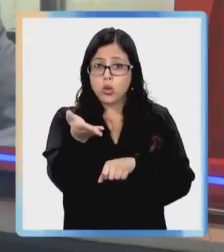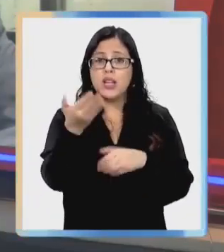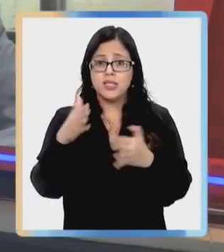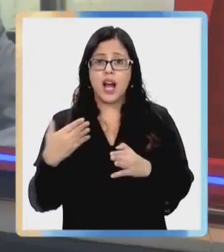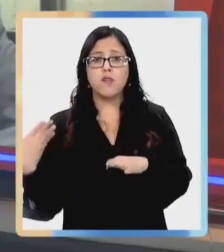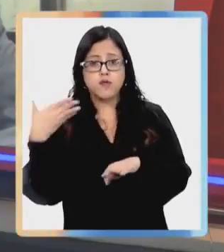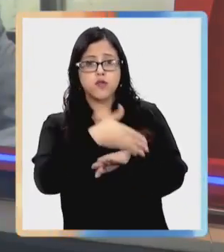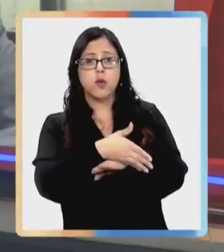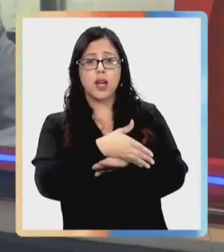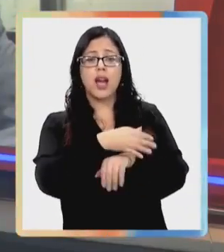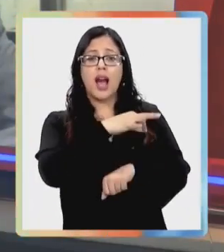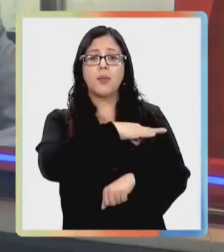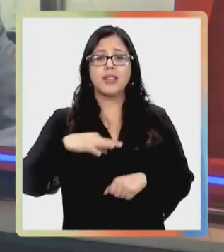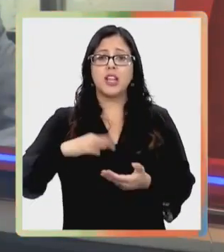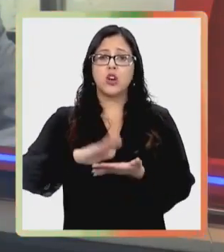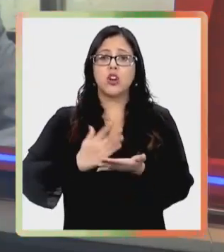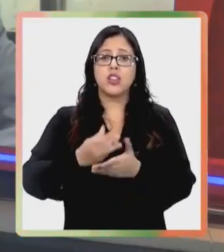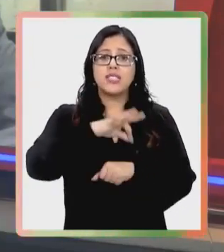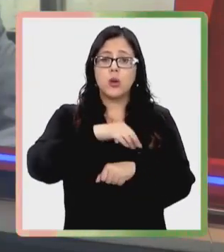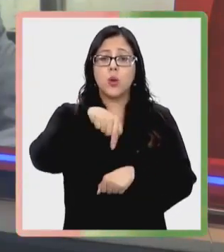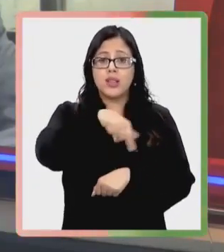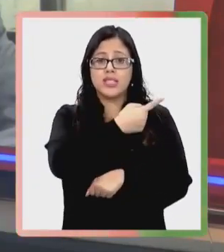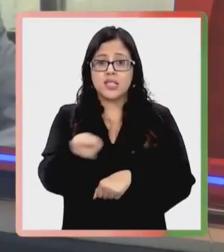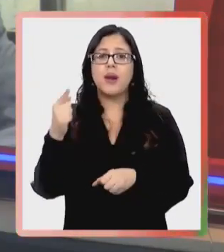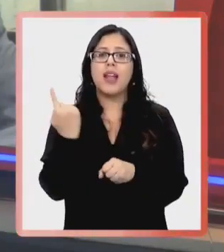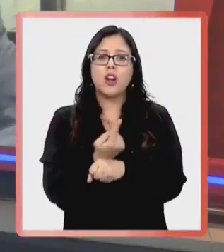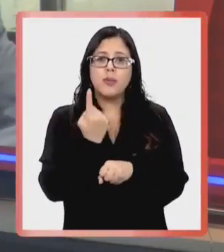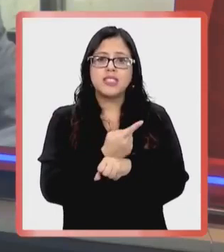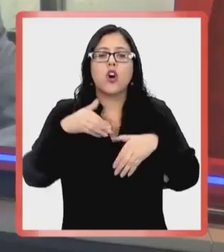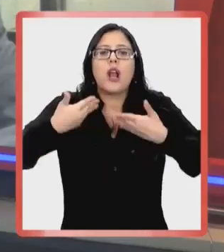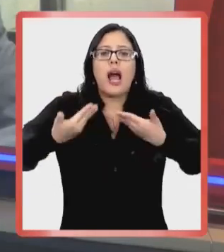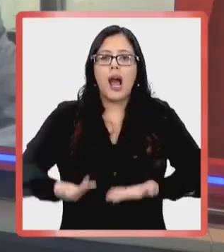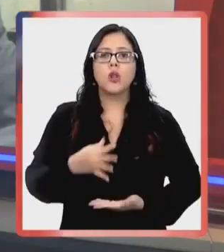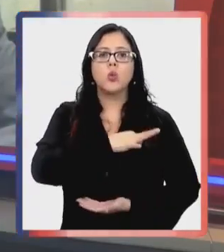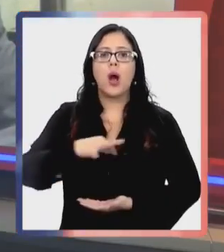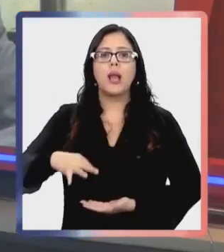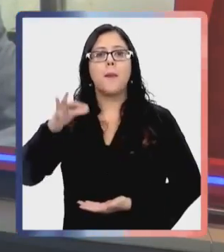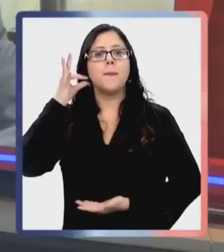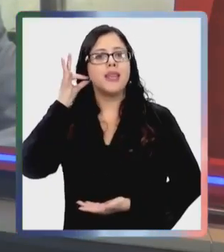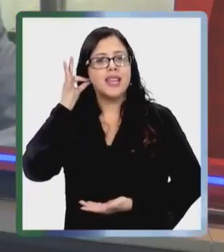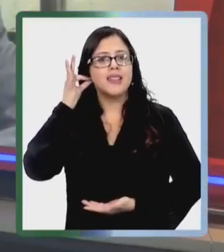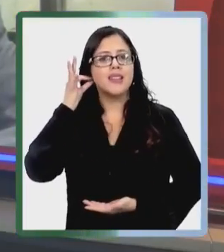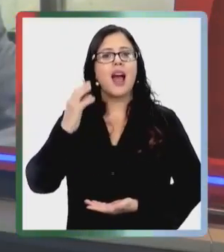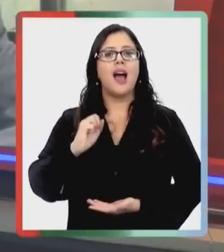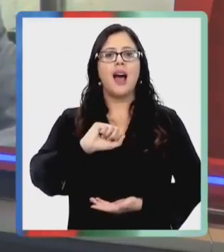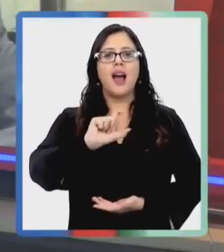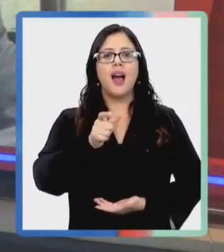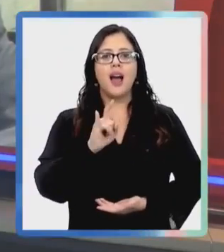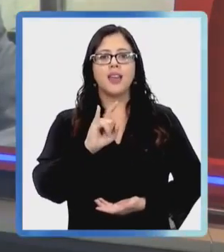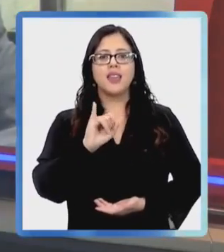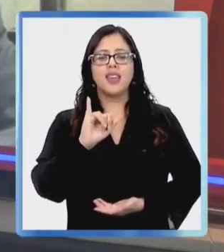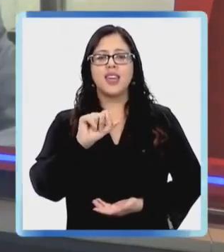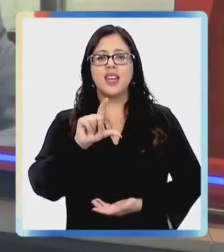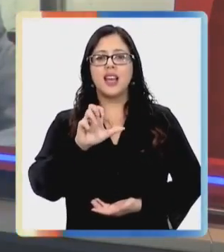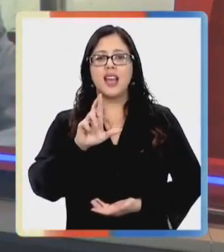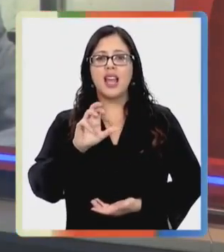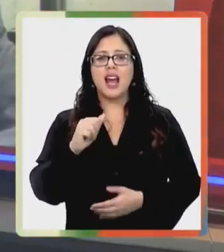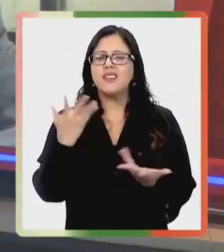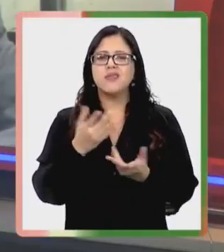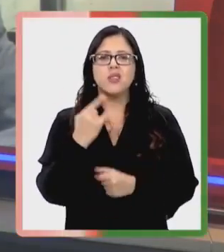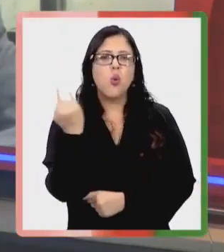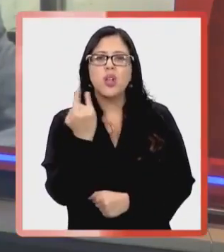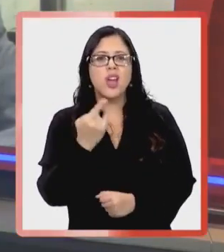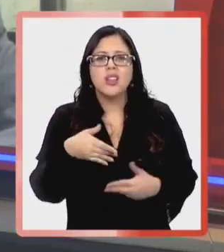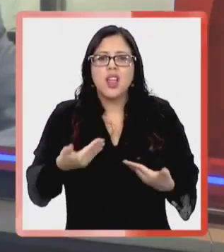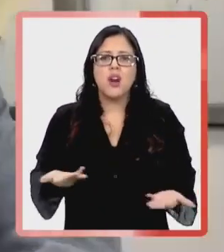Ministerio de Salud esta semana, yo hablaba de los aportes, ustedes tuvieron ocasión de conversar con la actual ministra, la doctora Jimena Aguilera. ¿Qué cosas son urgentes en los